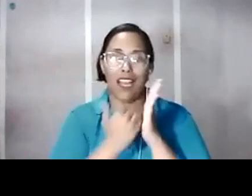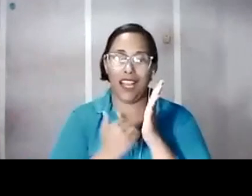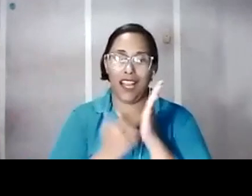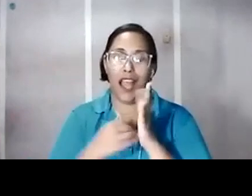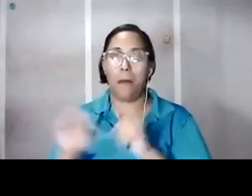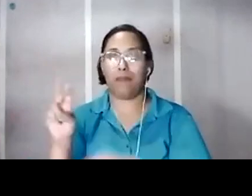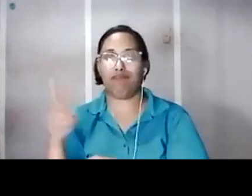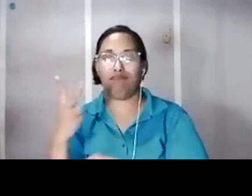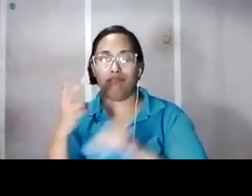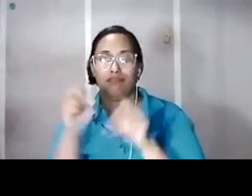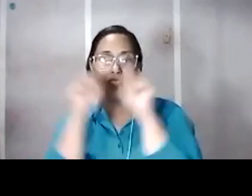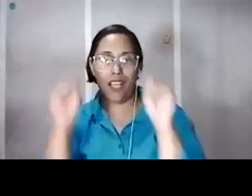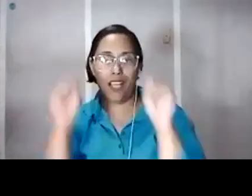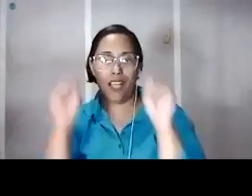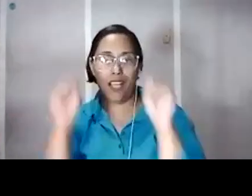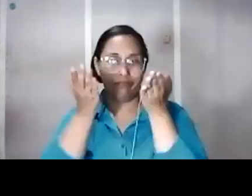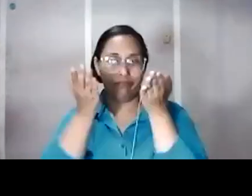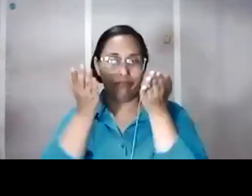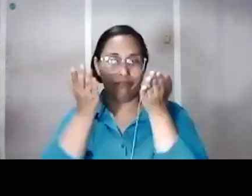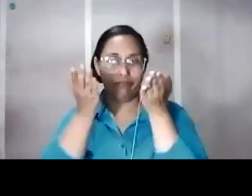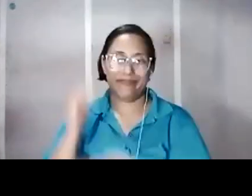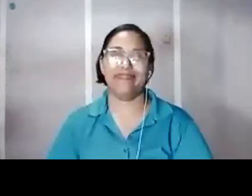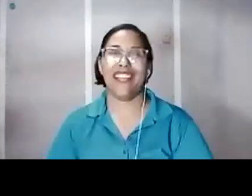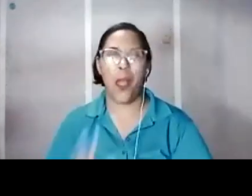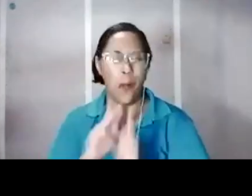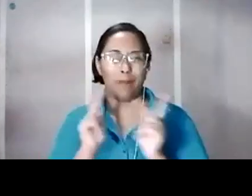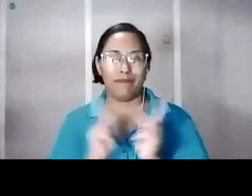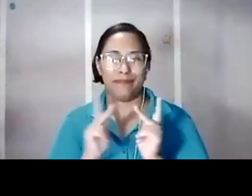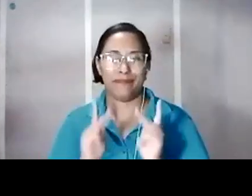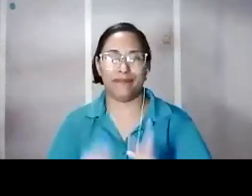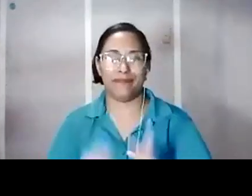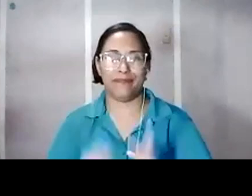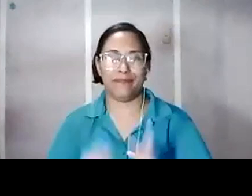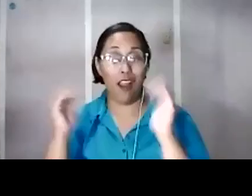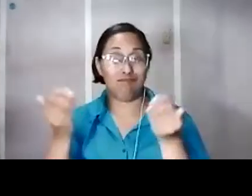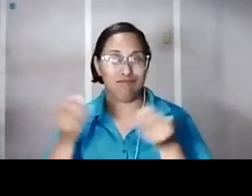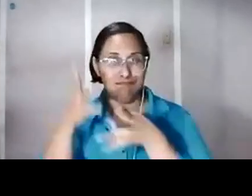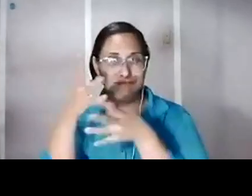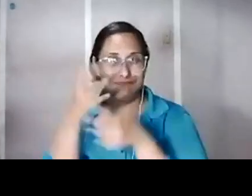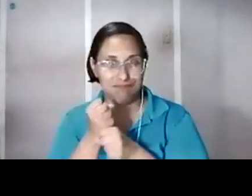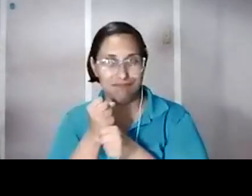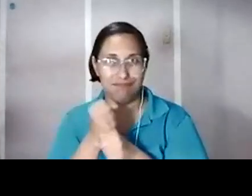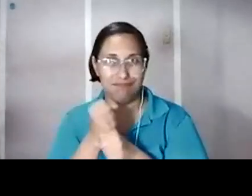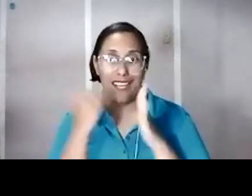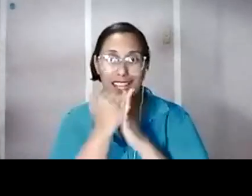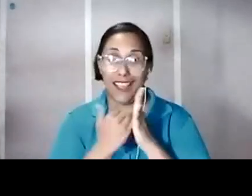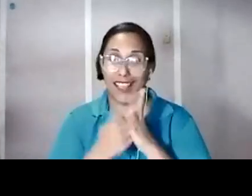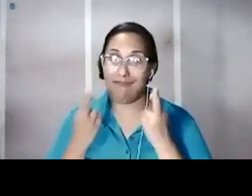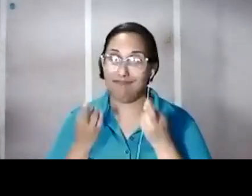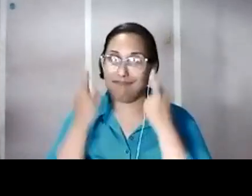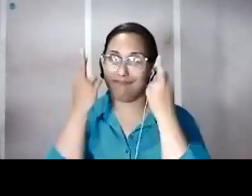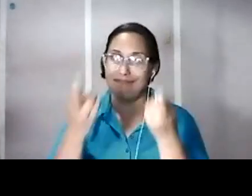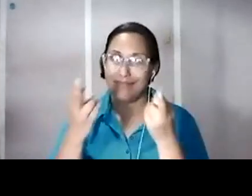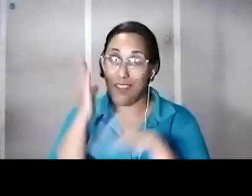semestre brindar una charla. Así que perfecto. Recibimos sus recomendaciones atentamente para así